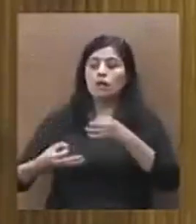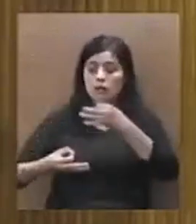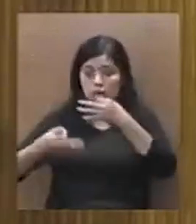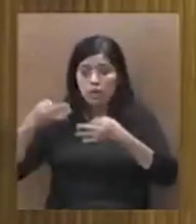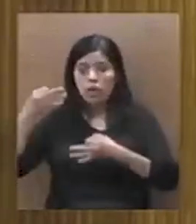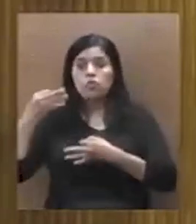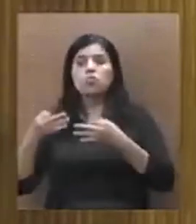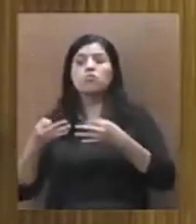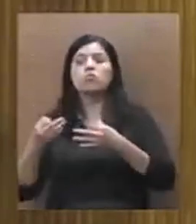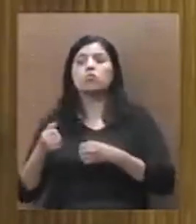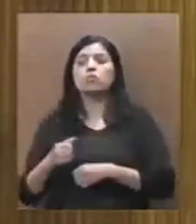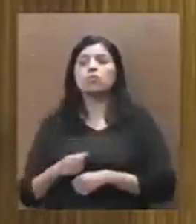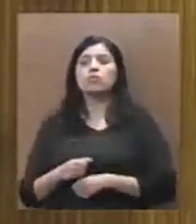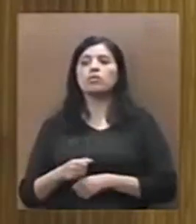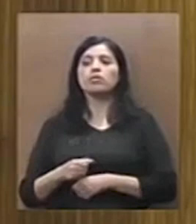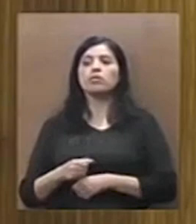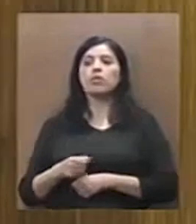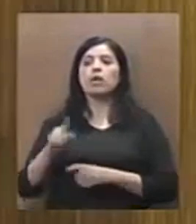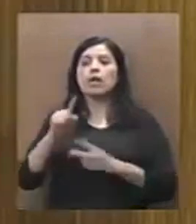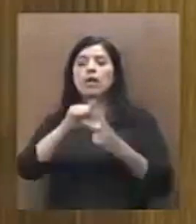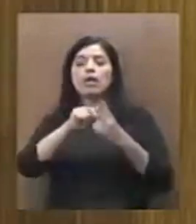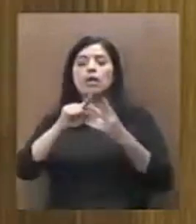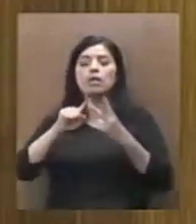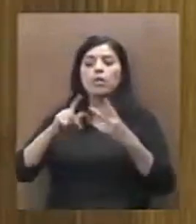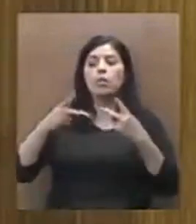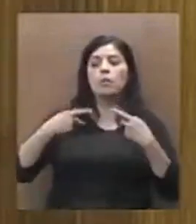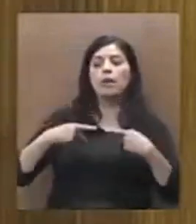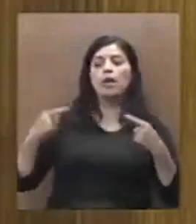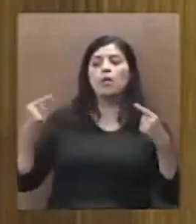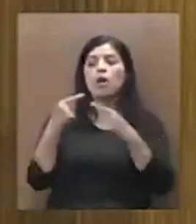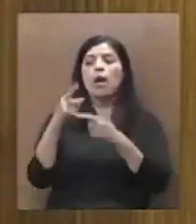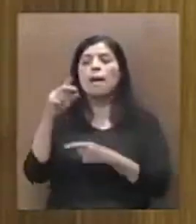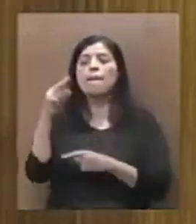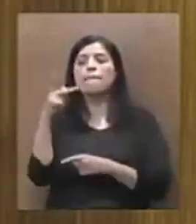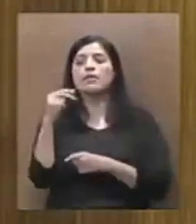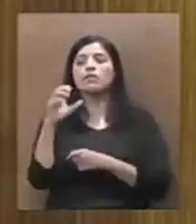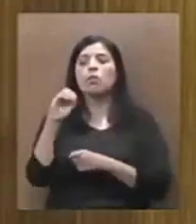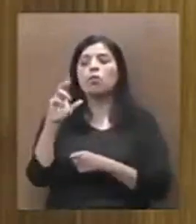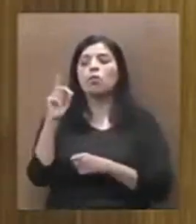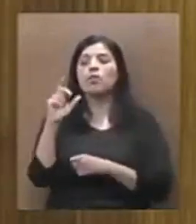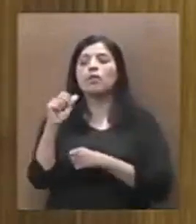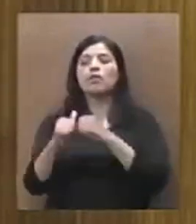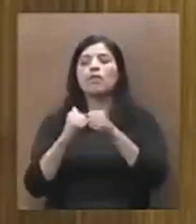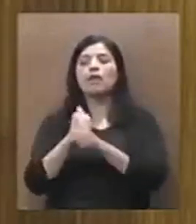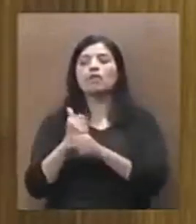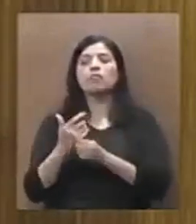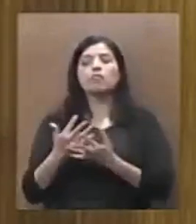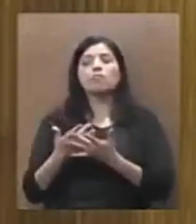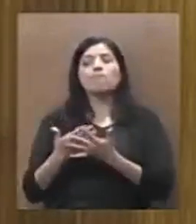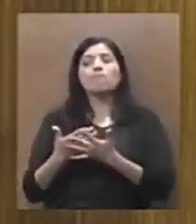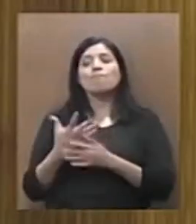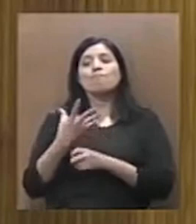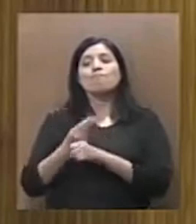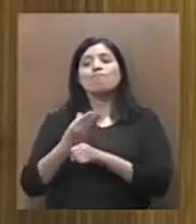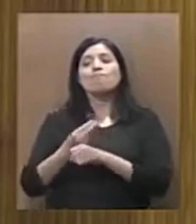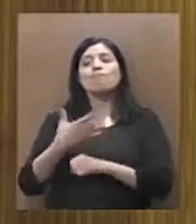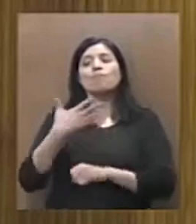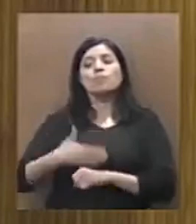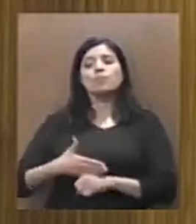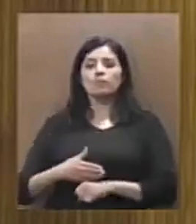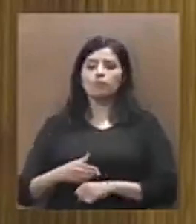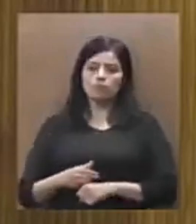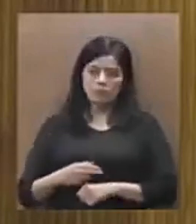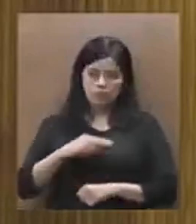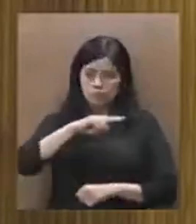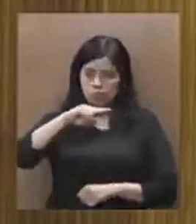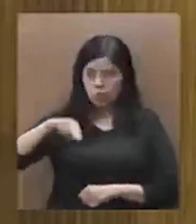juicio entre dos particulares tiene veinticinco treinta años esperando justicia nosotros